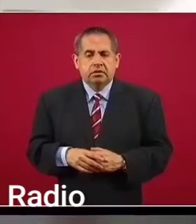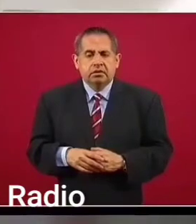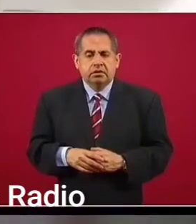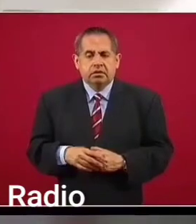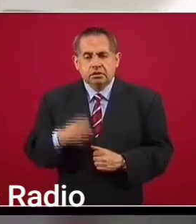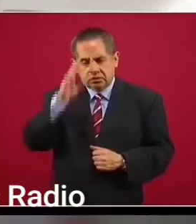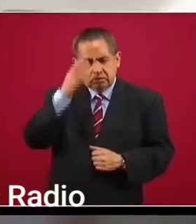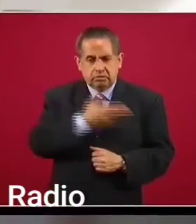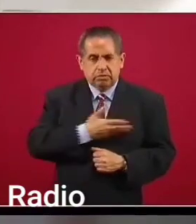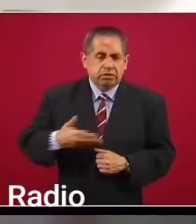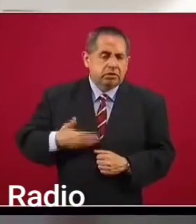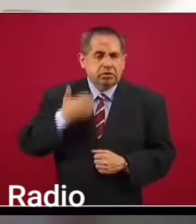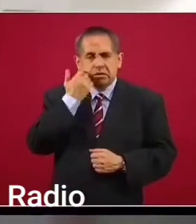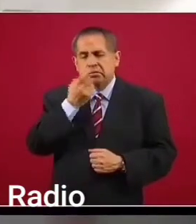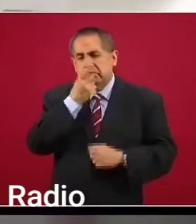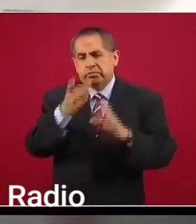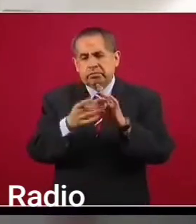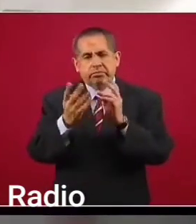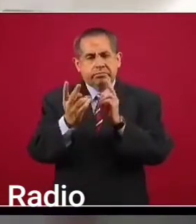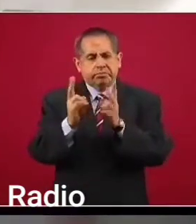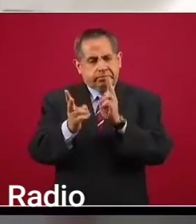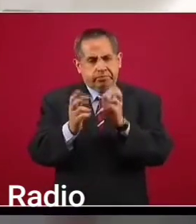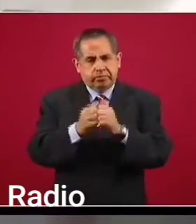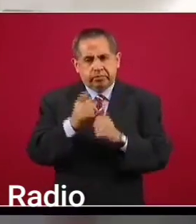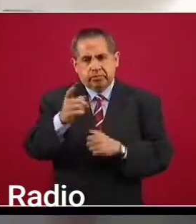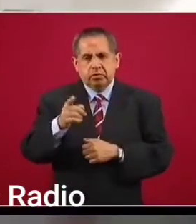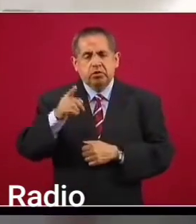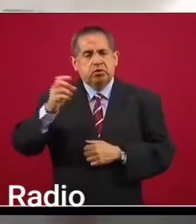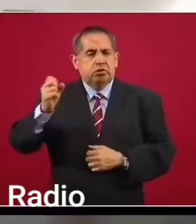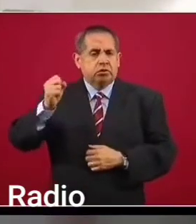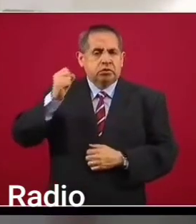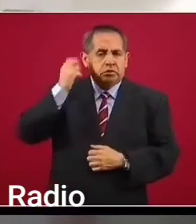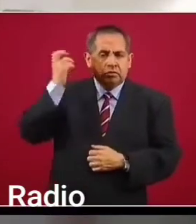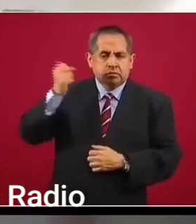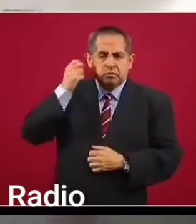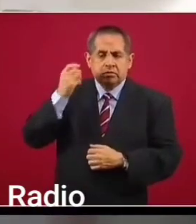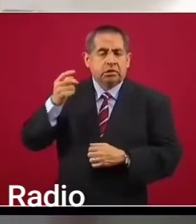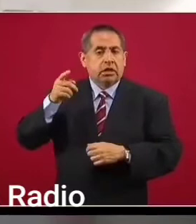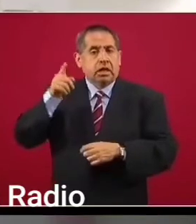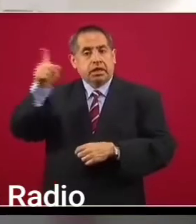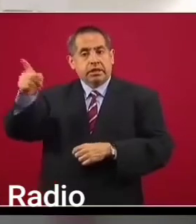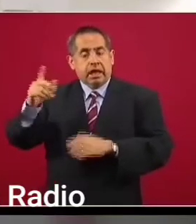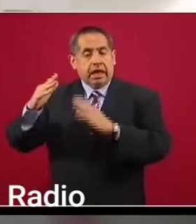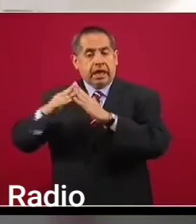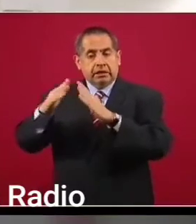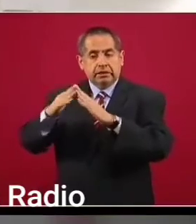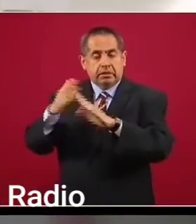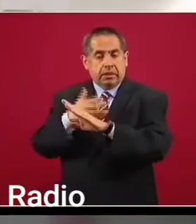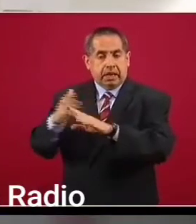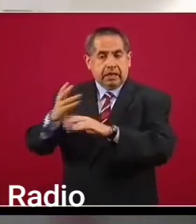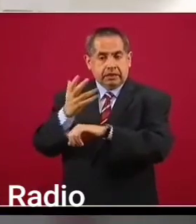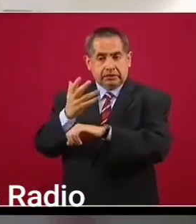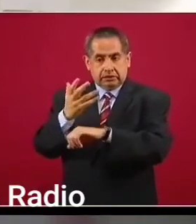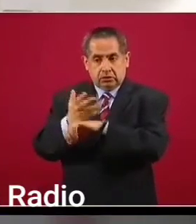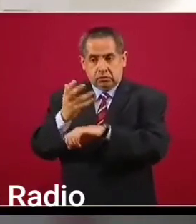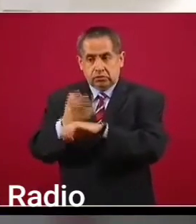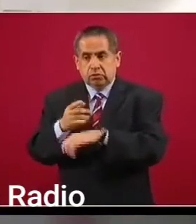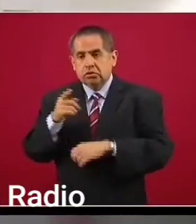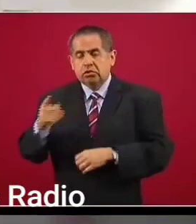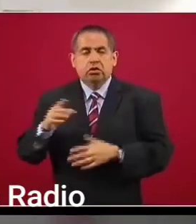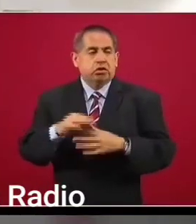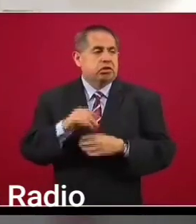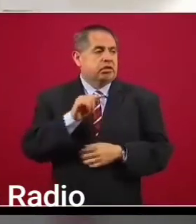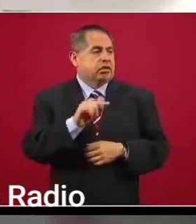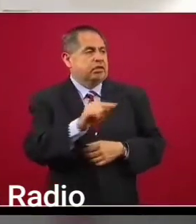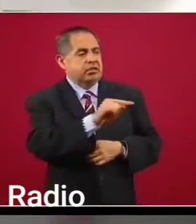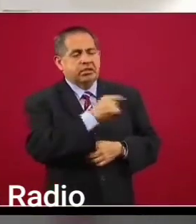señor presidente, yo quería comentarle en cuestión al discurso que hizo en la Casa Blanca. Ha sido considerado en